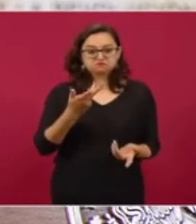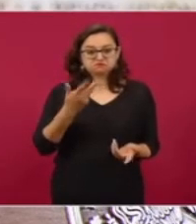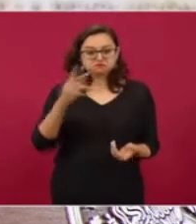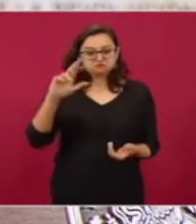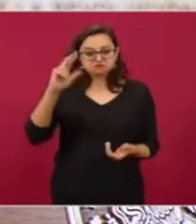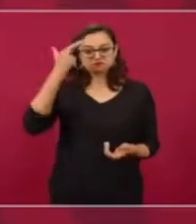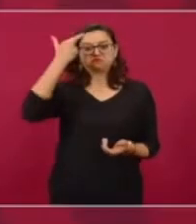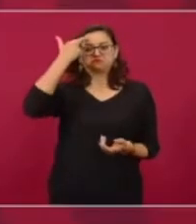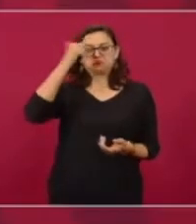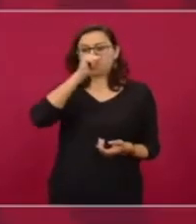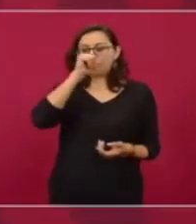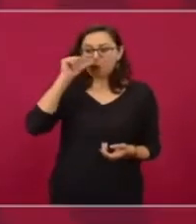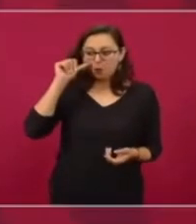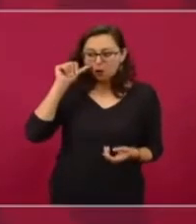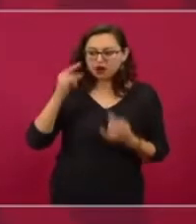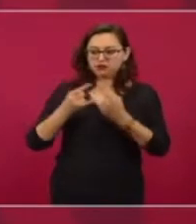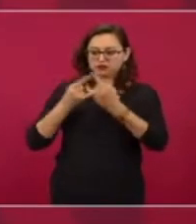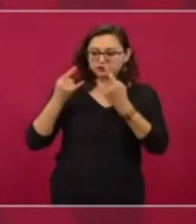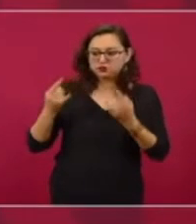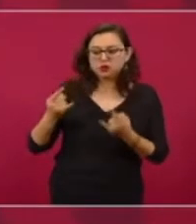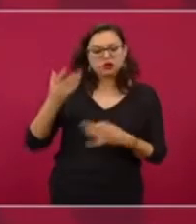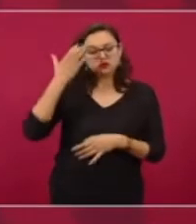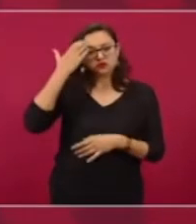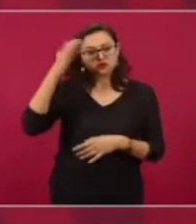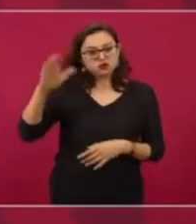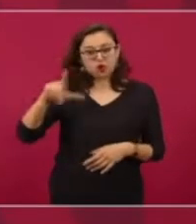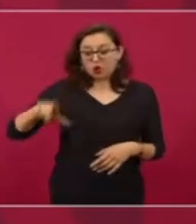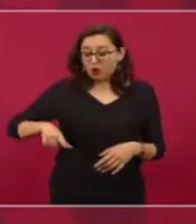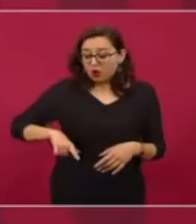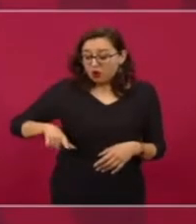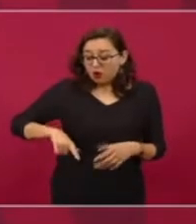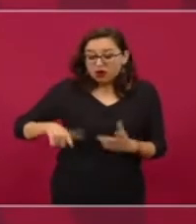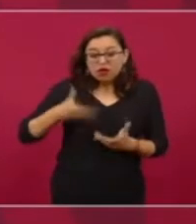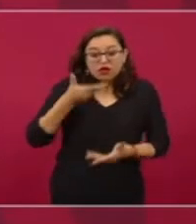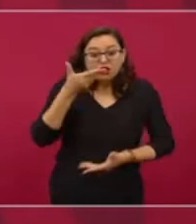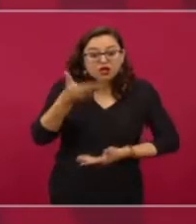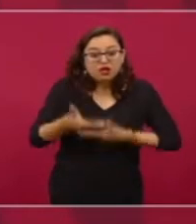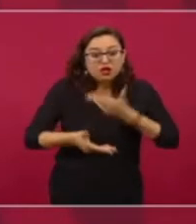de que el funcionario tiene que aprender a vivir en la justa medianía